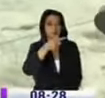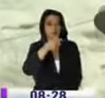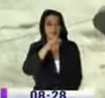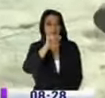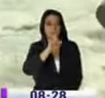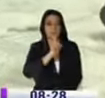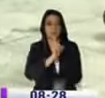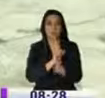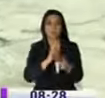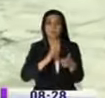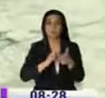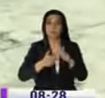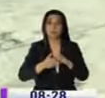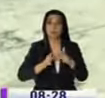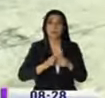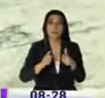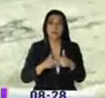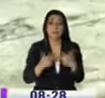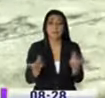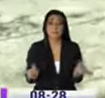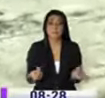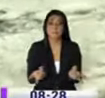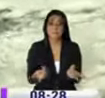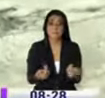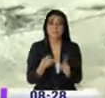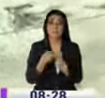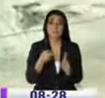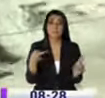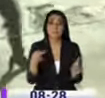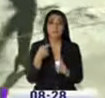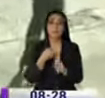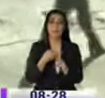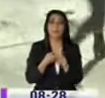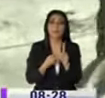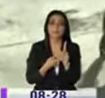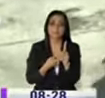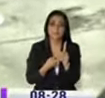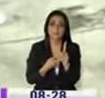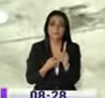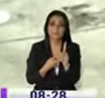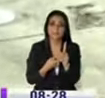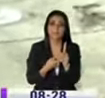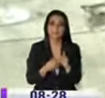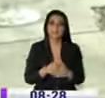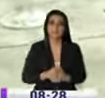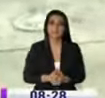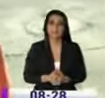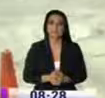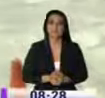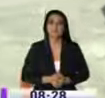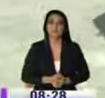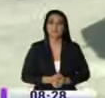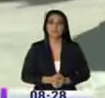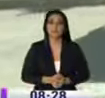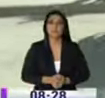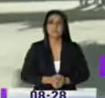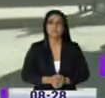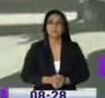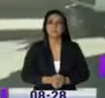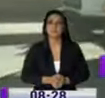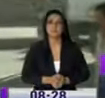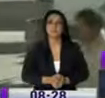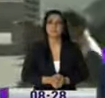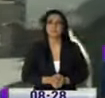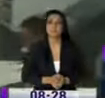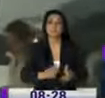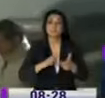El problema es que esto se ha suscitado desde hace un mes, por lo cual han sido perjudicados